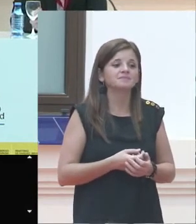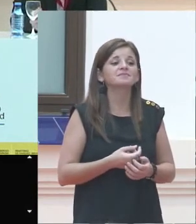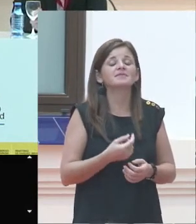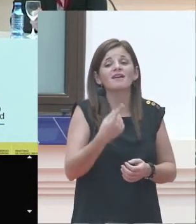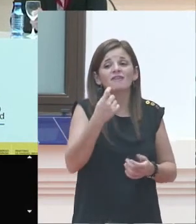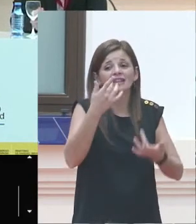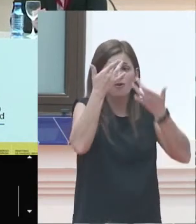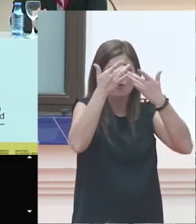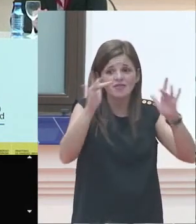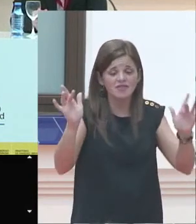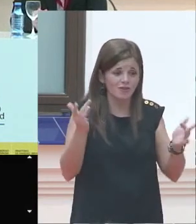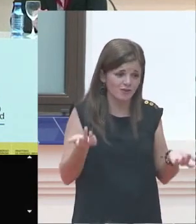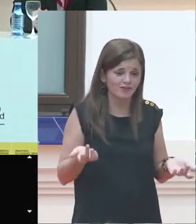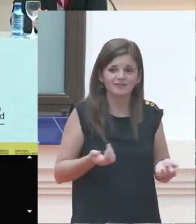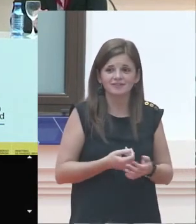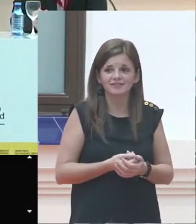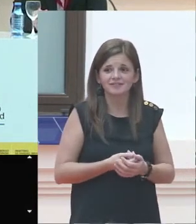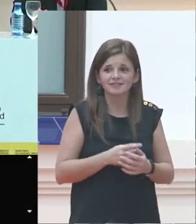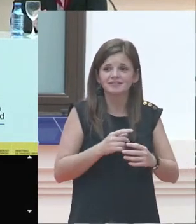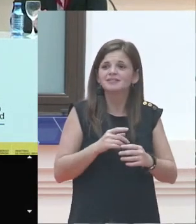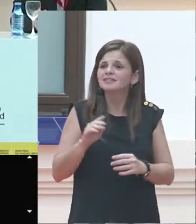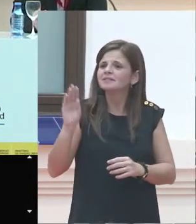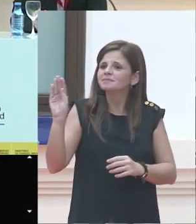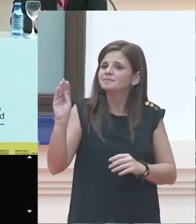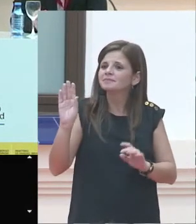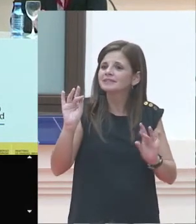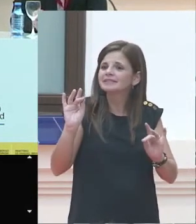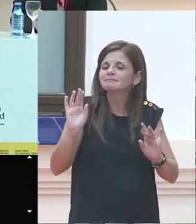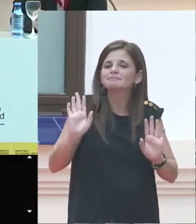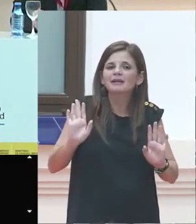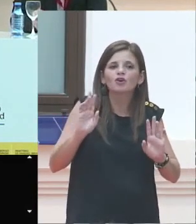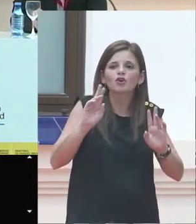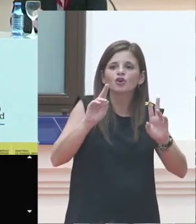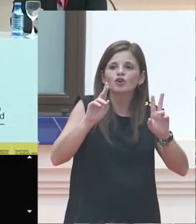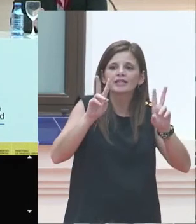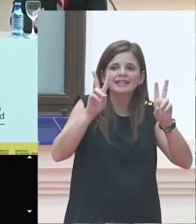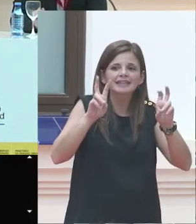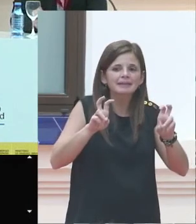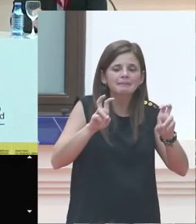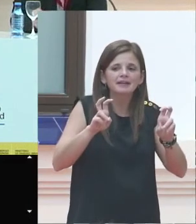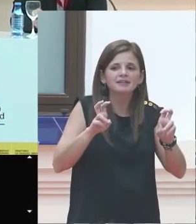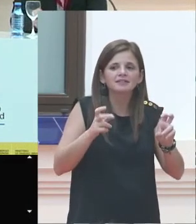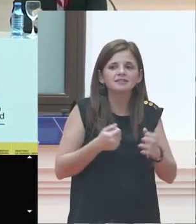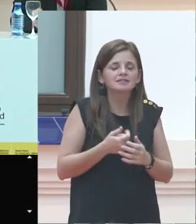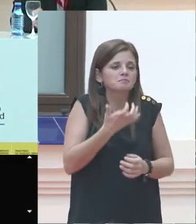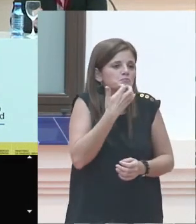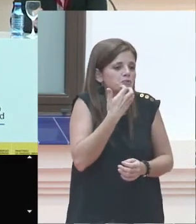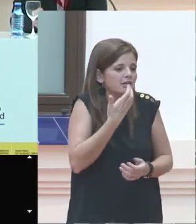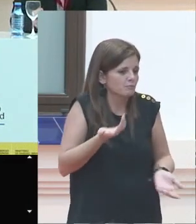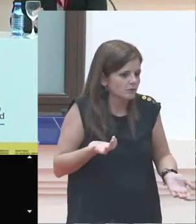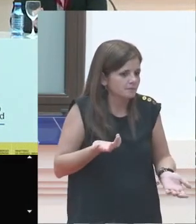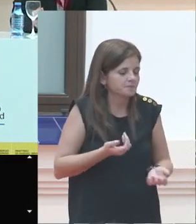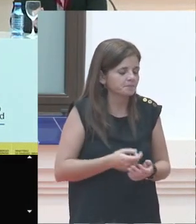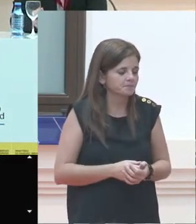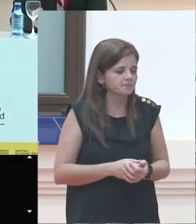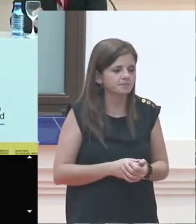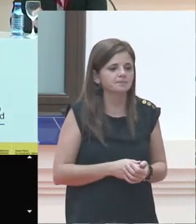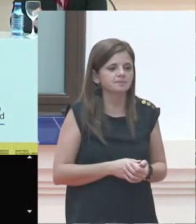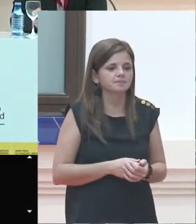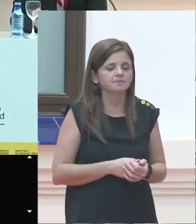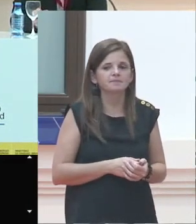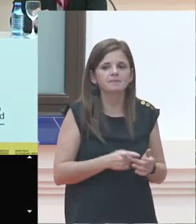tuyos de hacerte una copia de seguridad a lo mejor de las fotos que tienes en tu teléfono, ¿no? Yo creo que eso es más un tema de concienciación y un tema más normativo que un